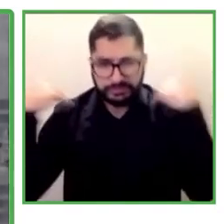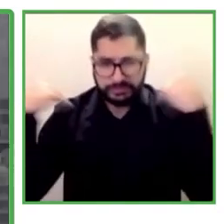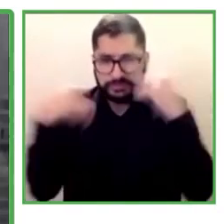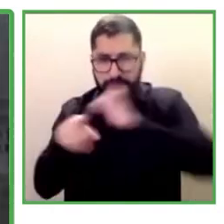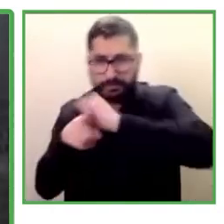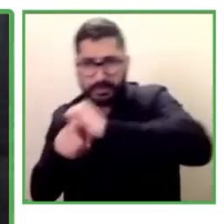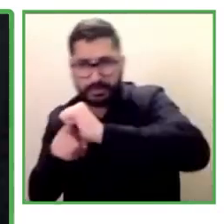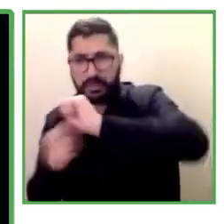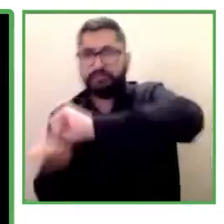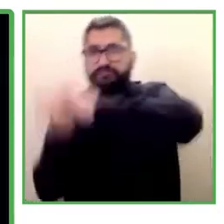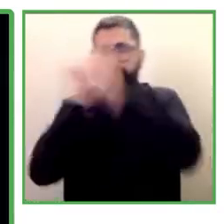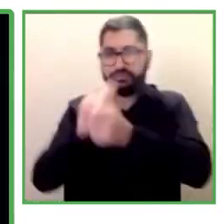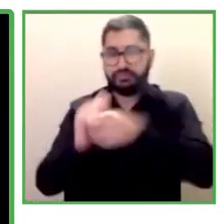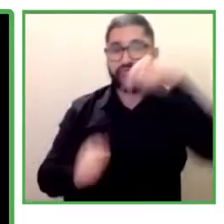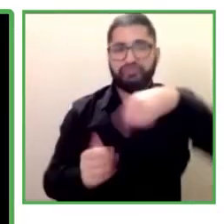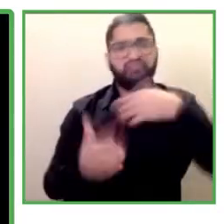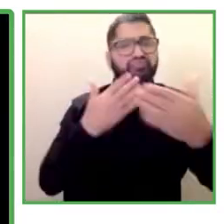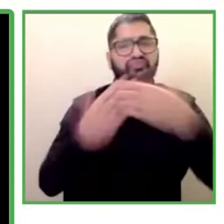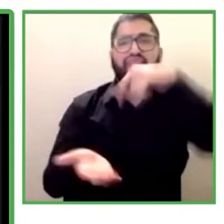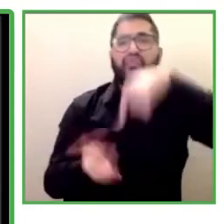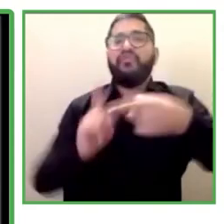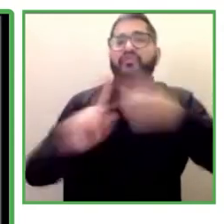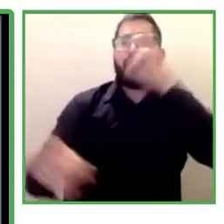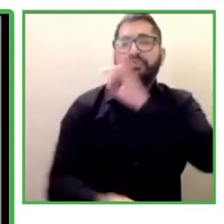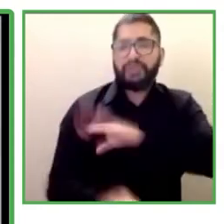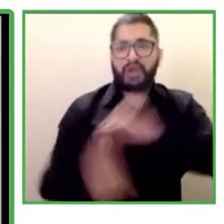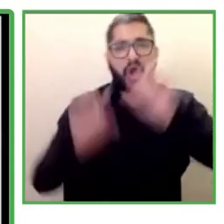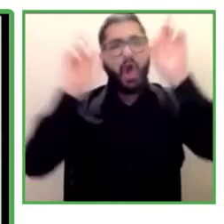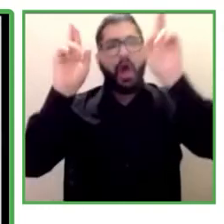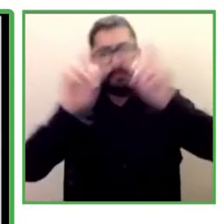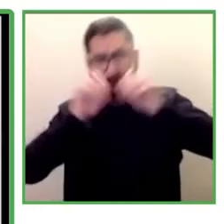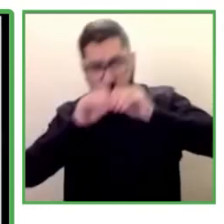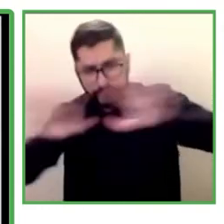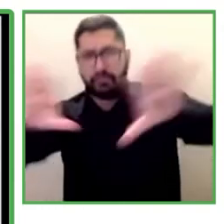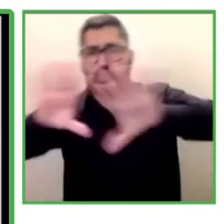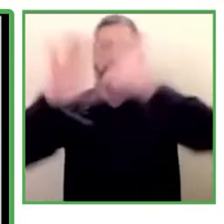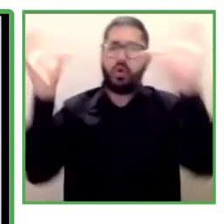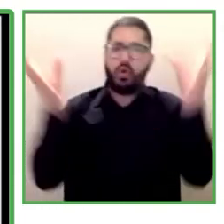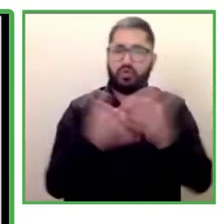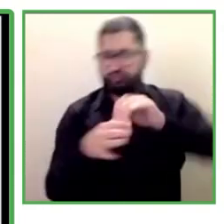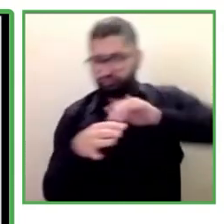espera seguir llevando sus beneficios a otros territorios de la región.